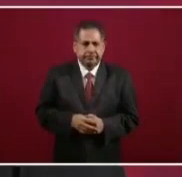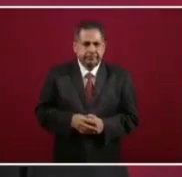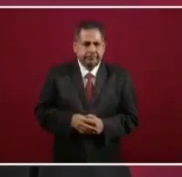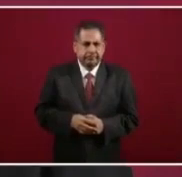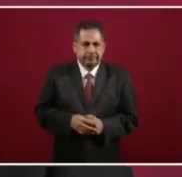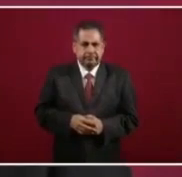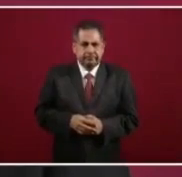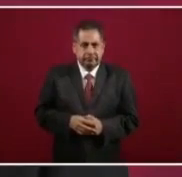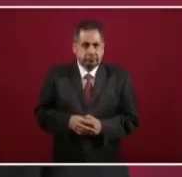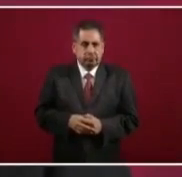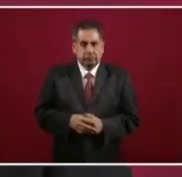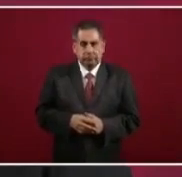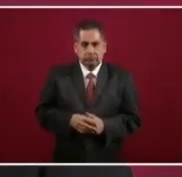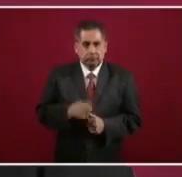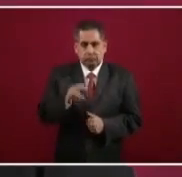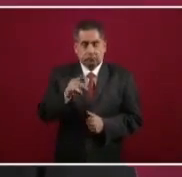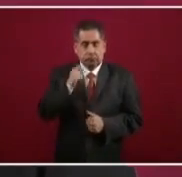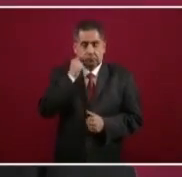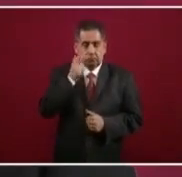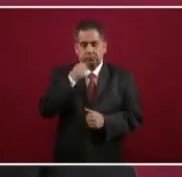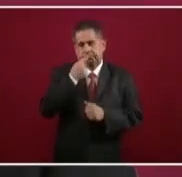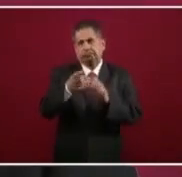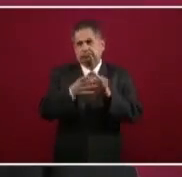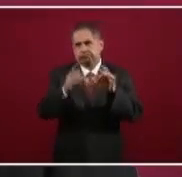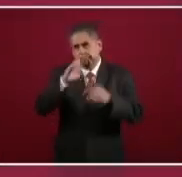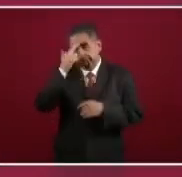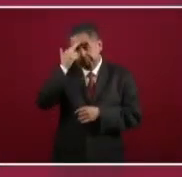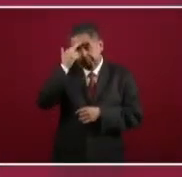no quiero recordar escenas